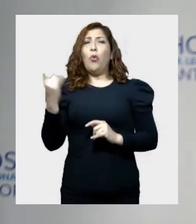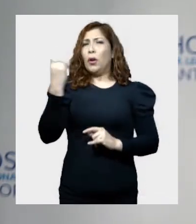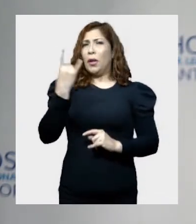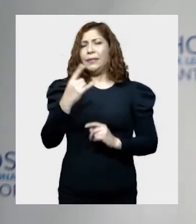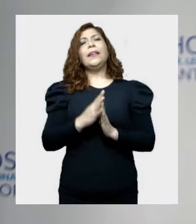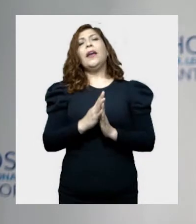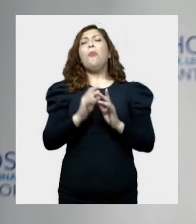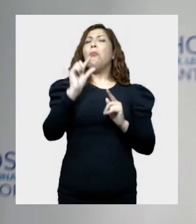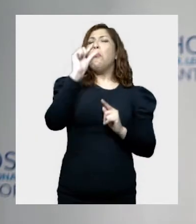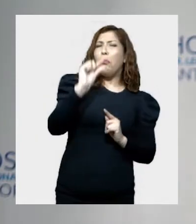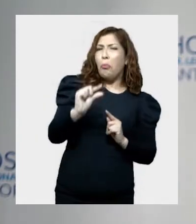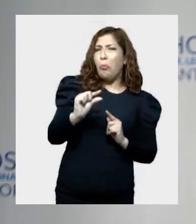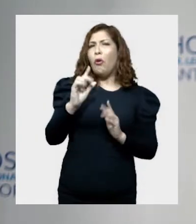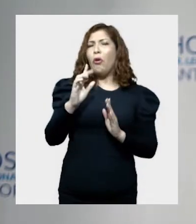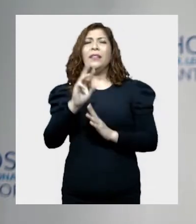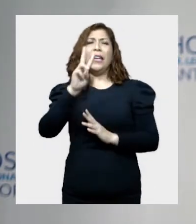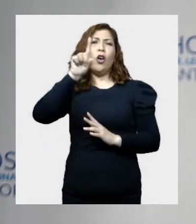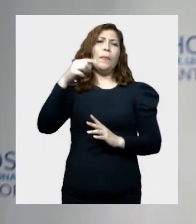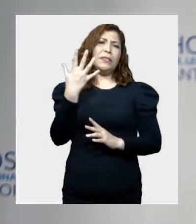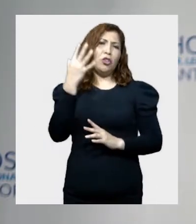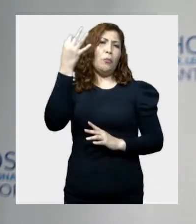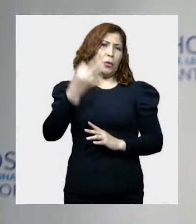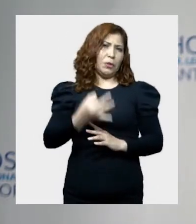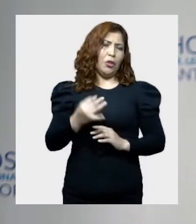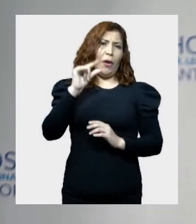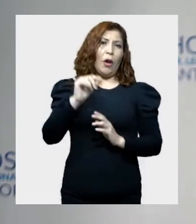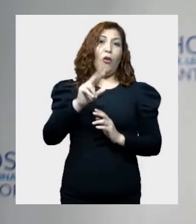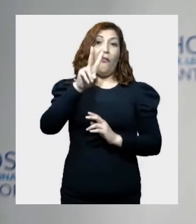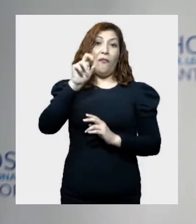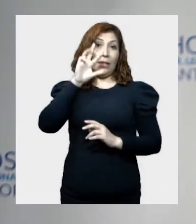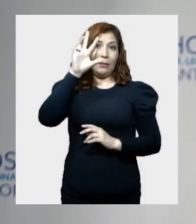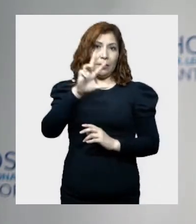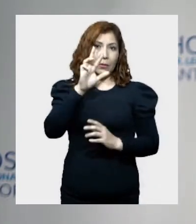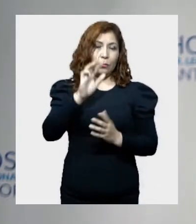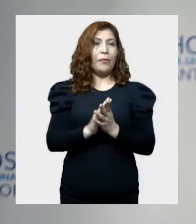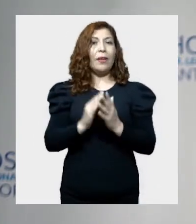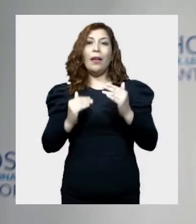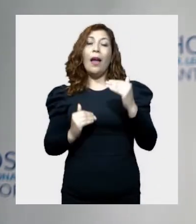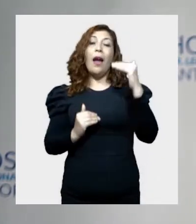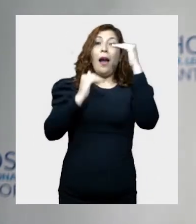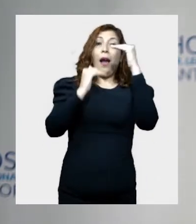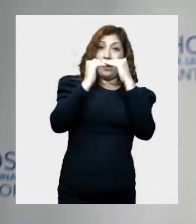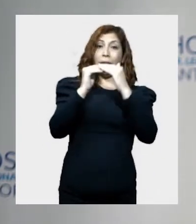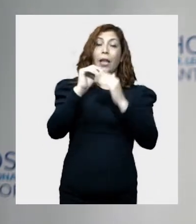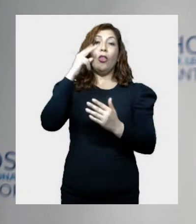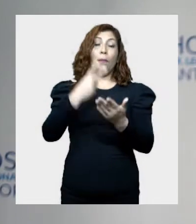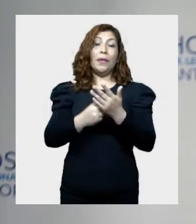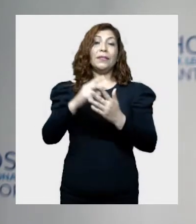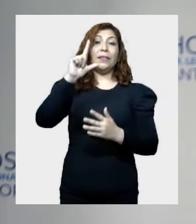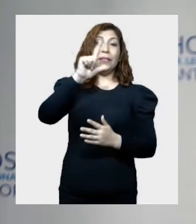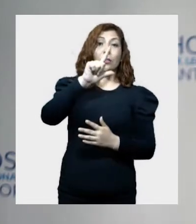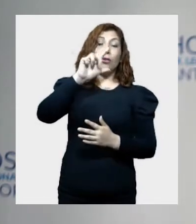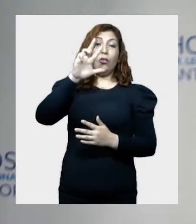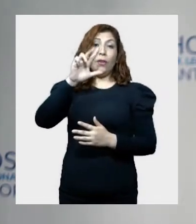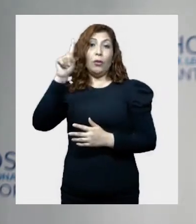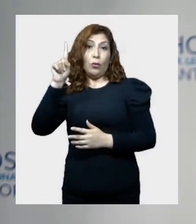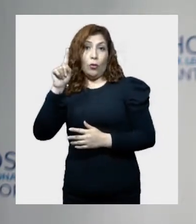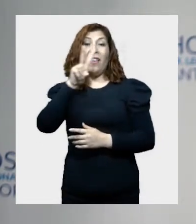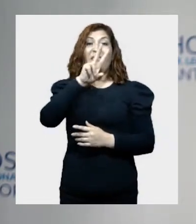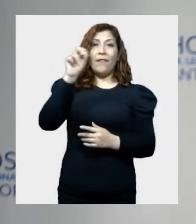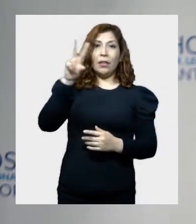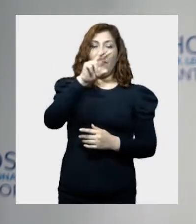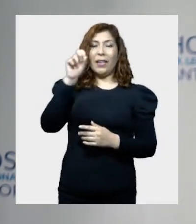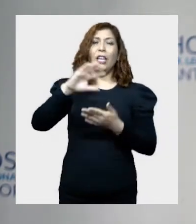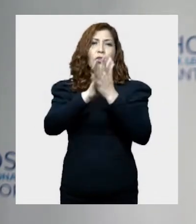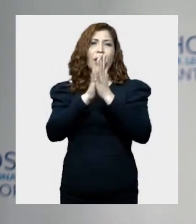un leve descenso del 3,5%. El 2019 alcanzaron las 2.791 y el 2020